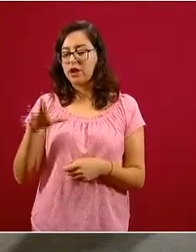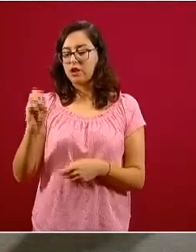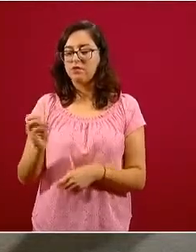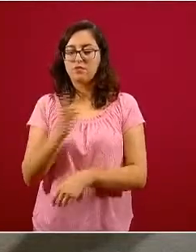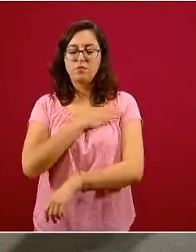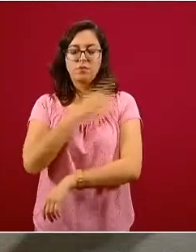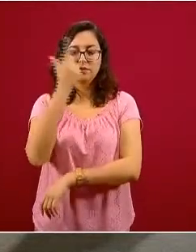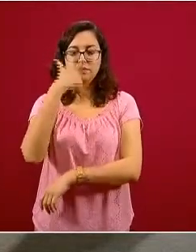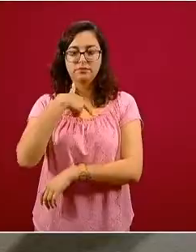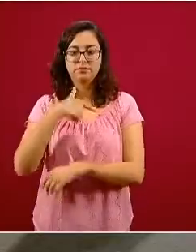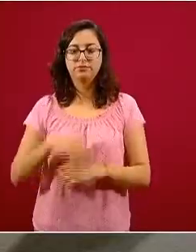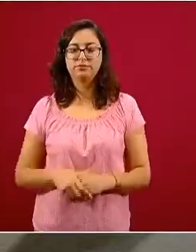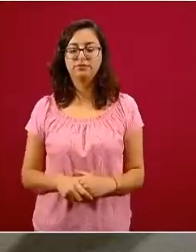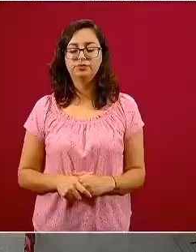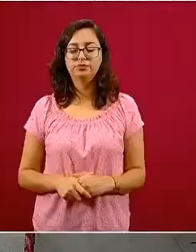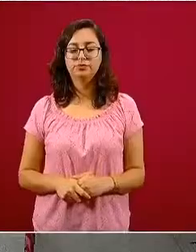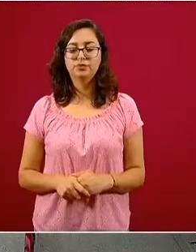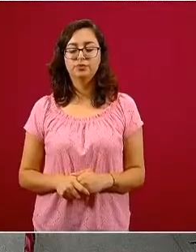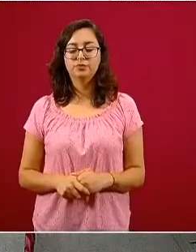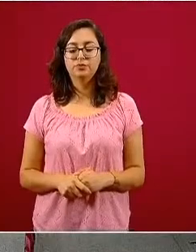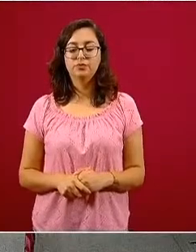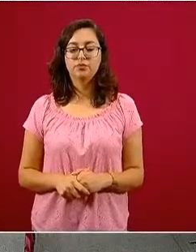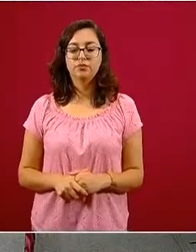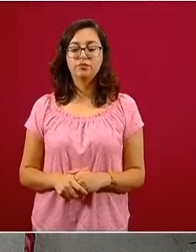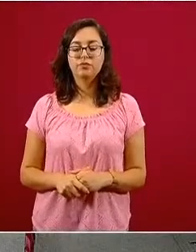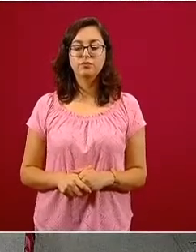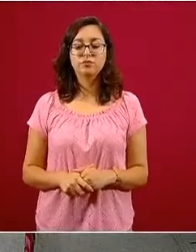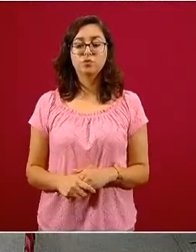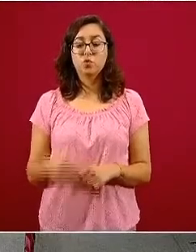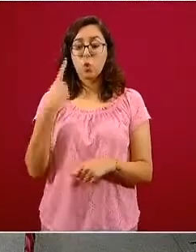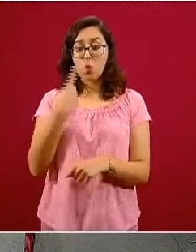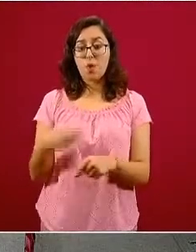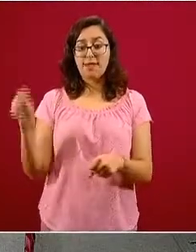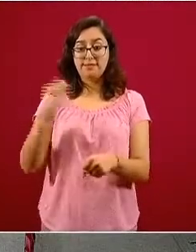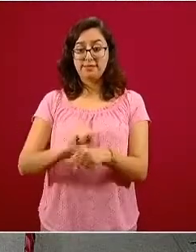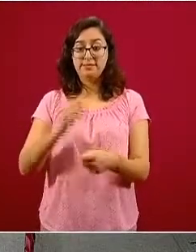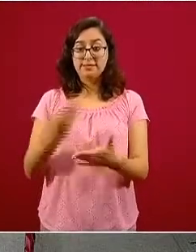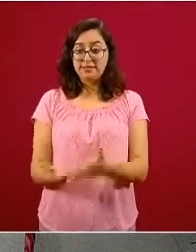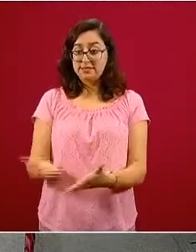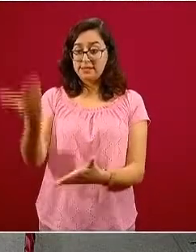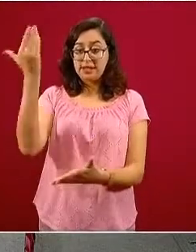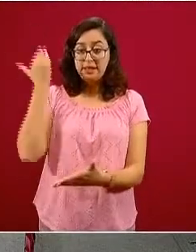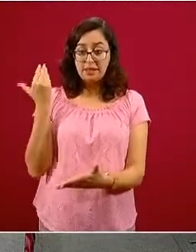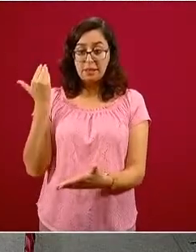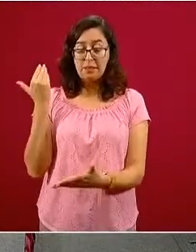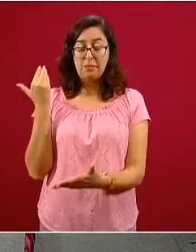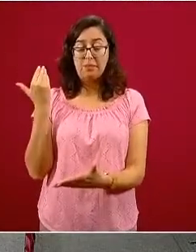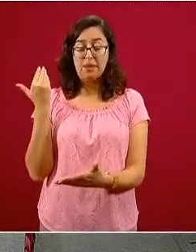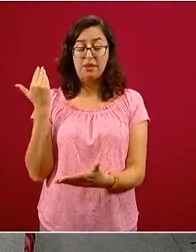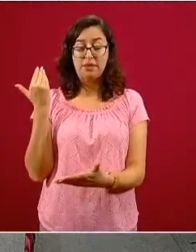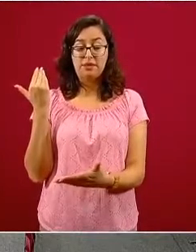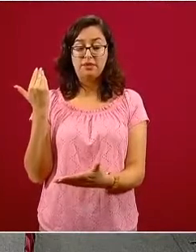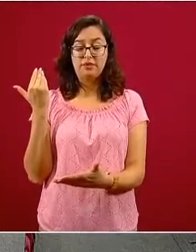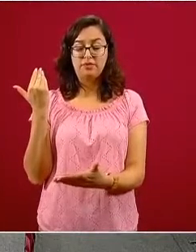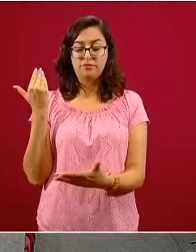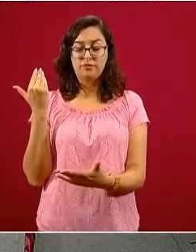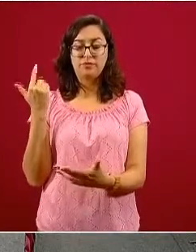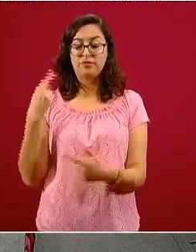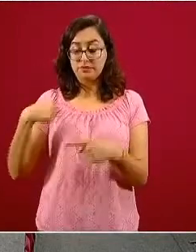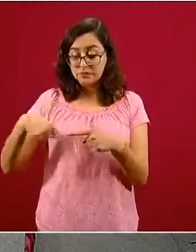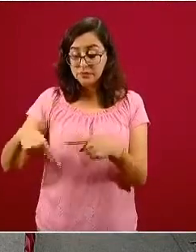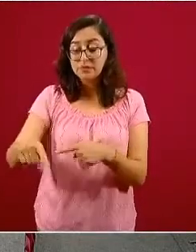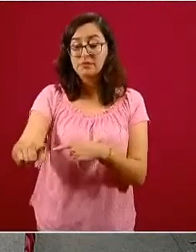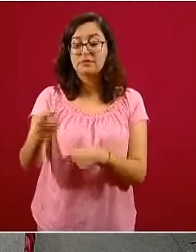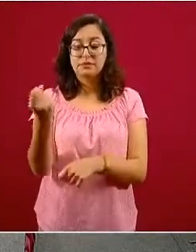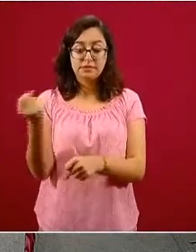De los reportes de la semana pasada, y de esta